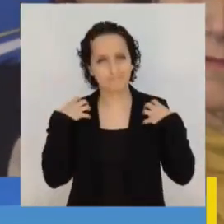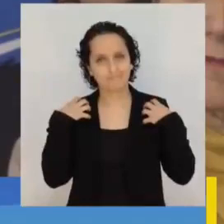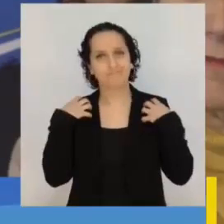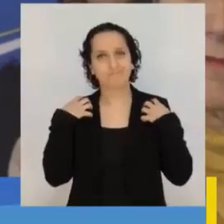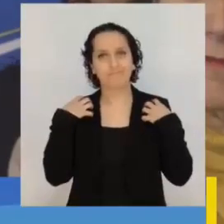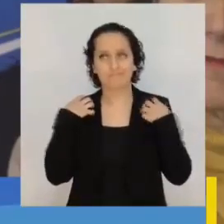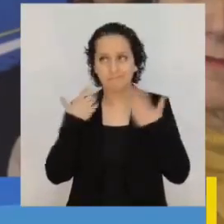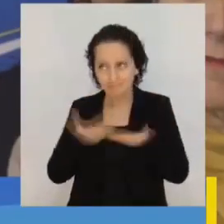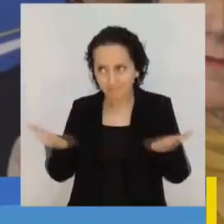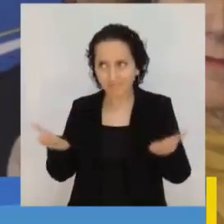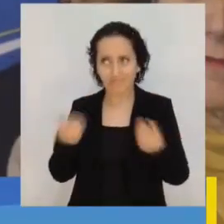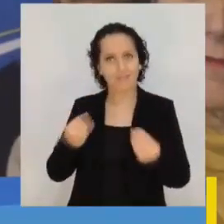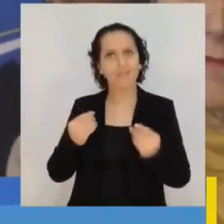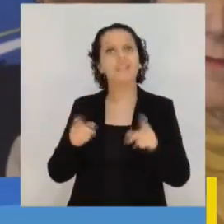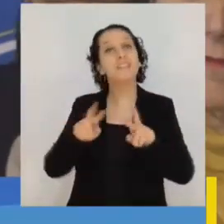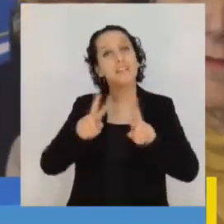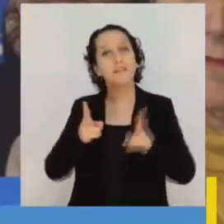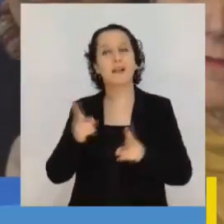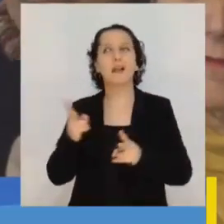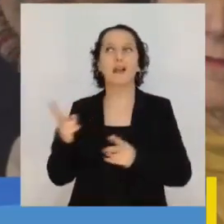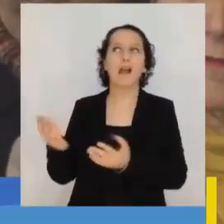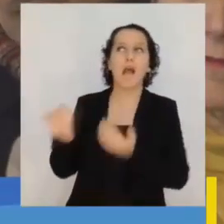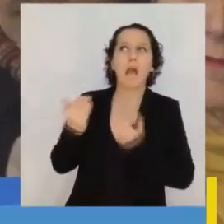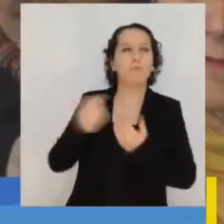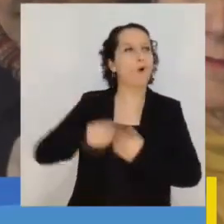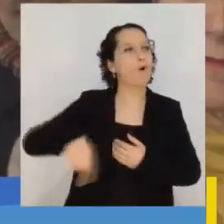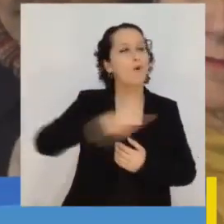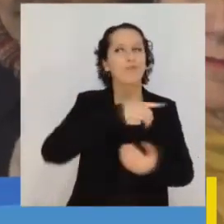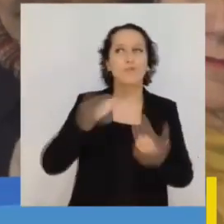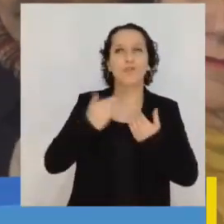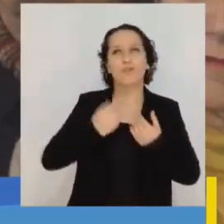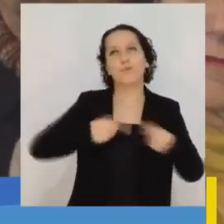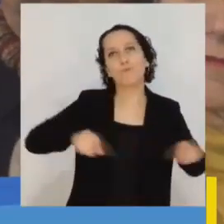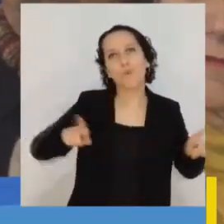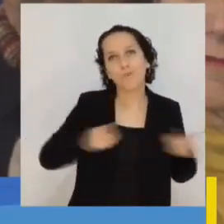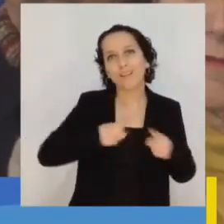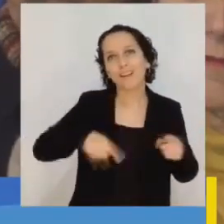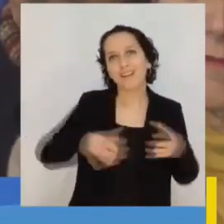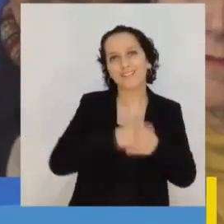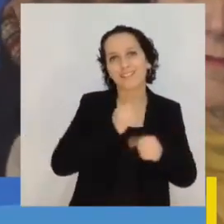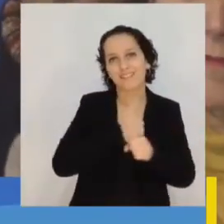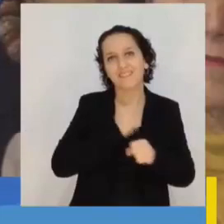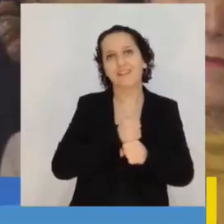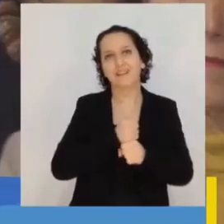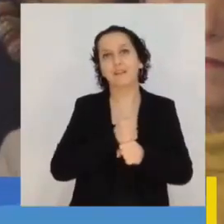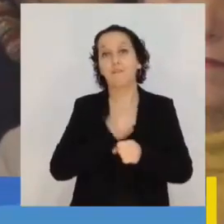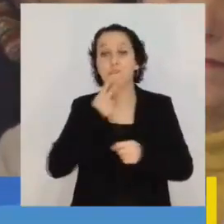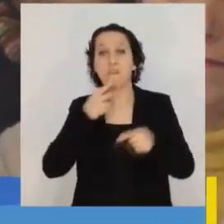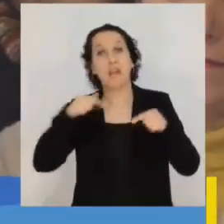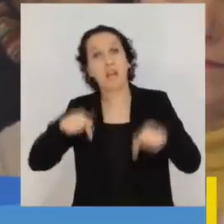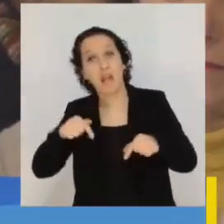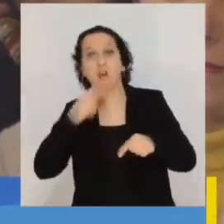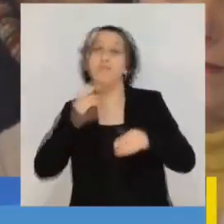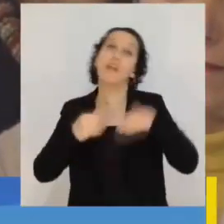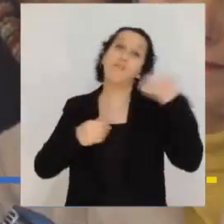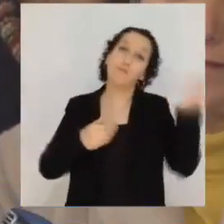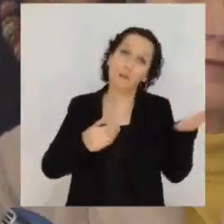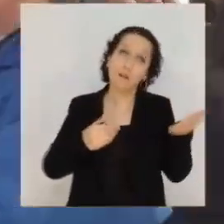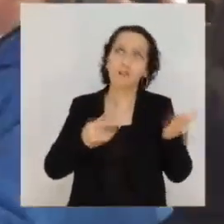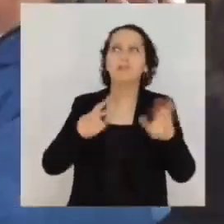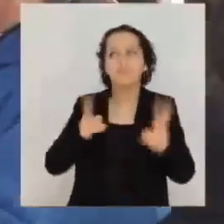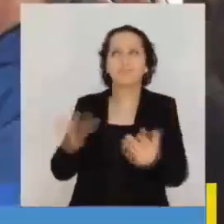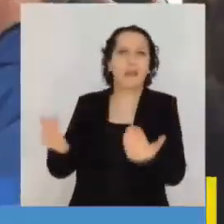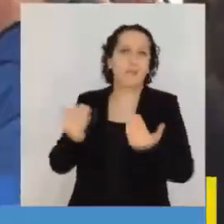de esto, me parece que es un espaldarazo grande para nosotros, los músicos, los que estamos fuera de la ciudad y los que viven